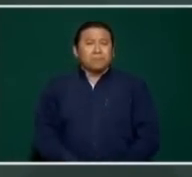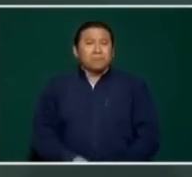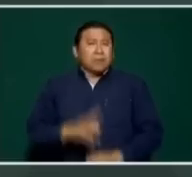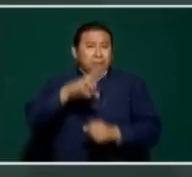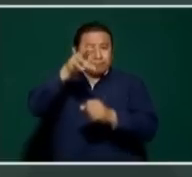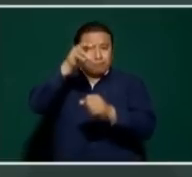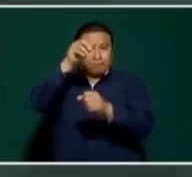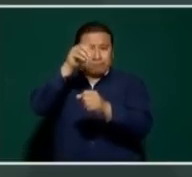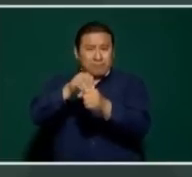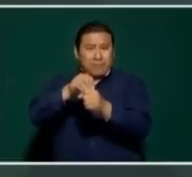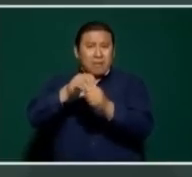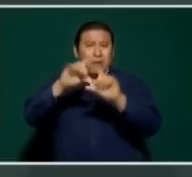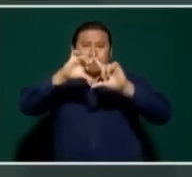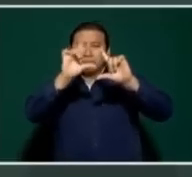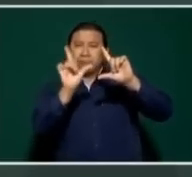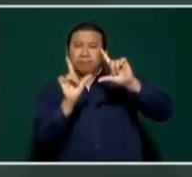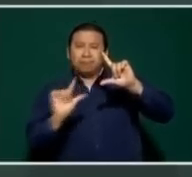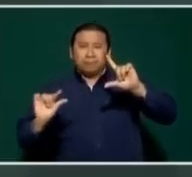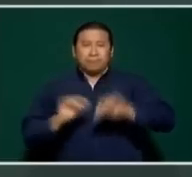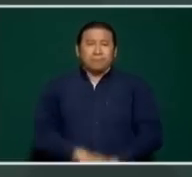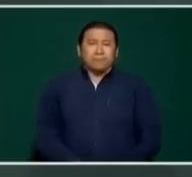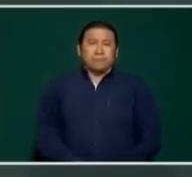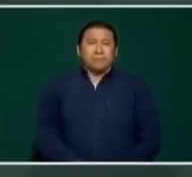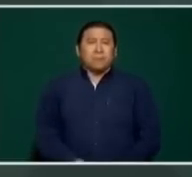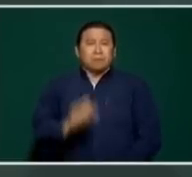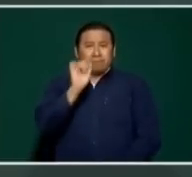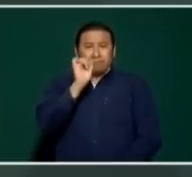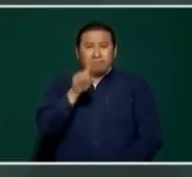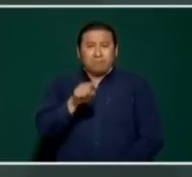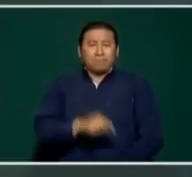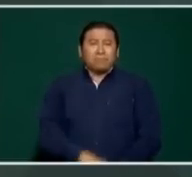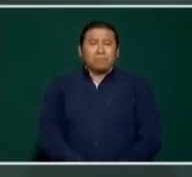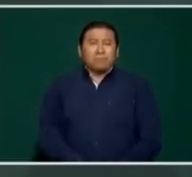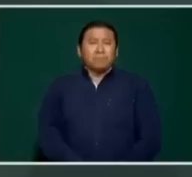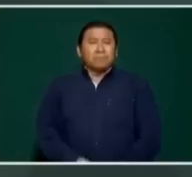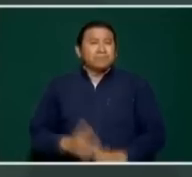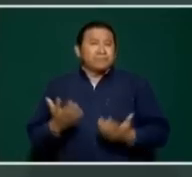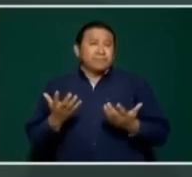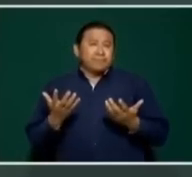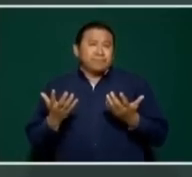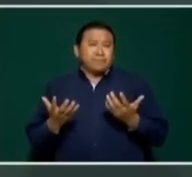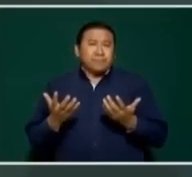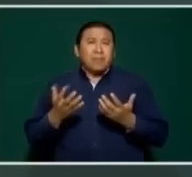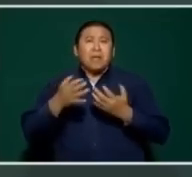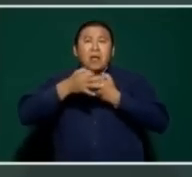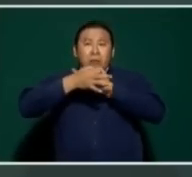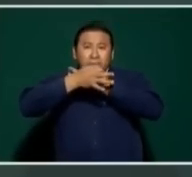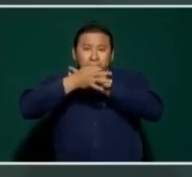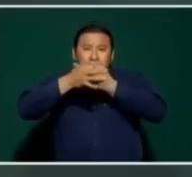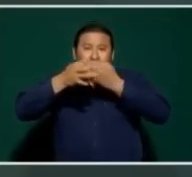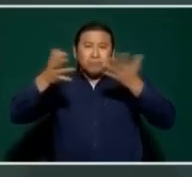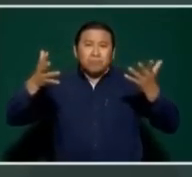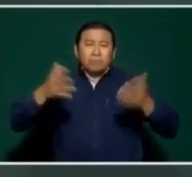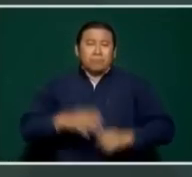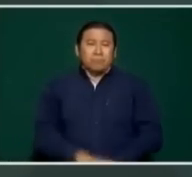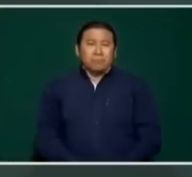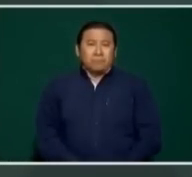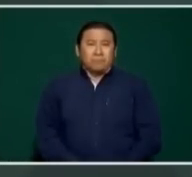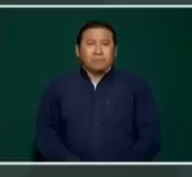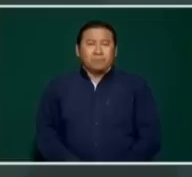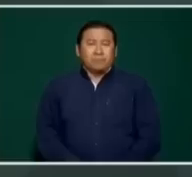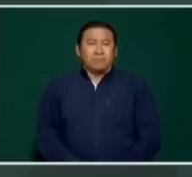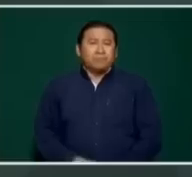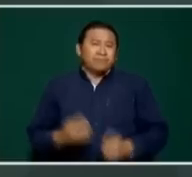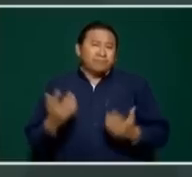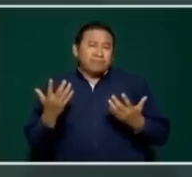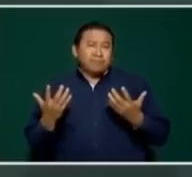todo el país. También vamos a informar sobre